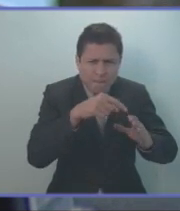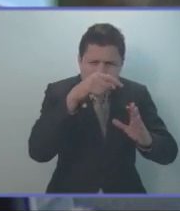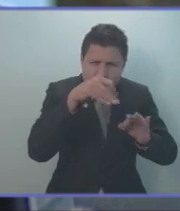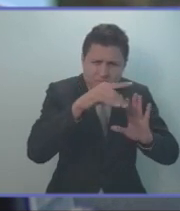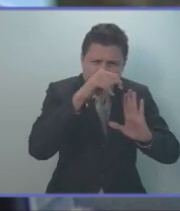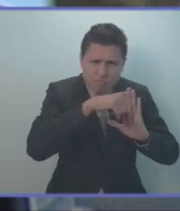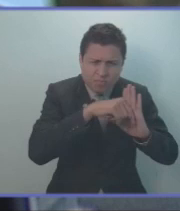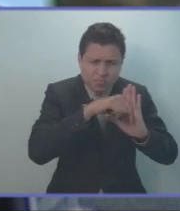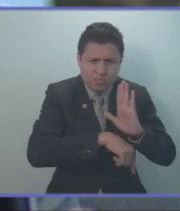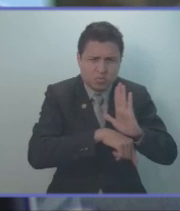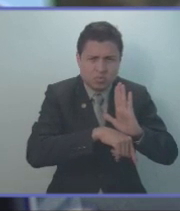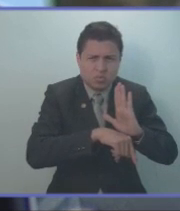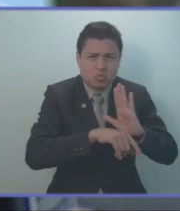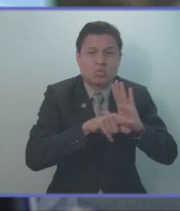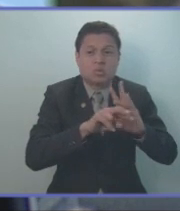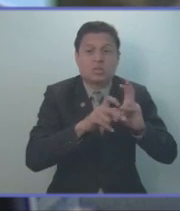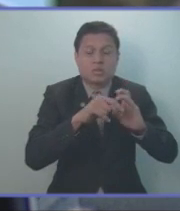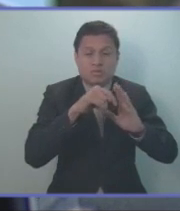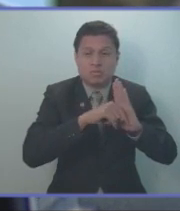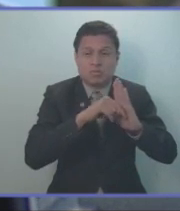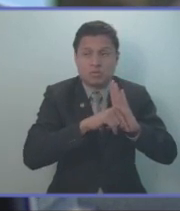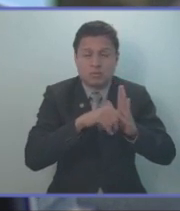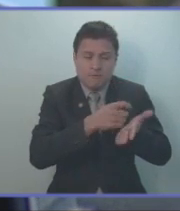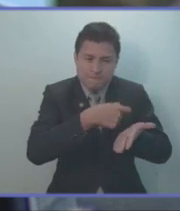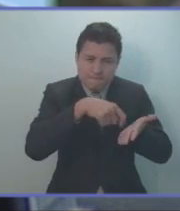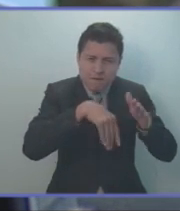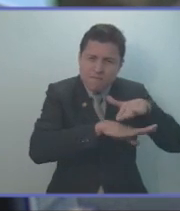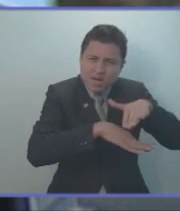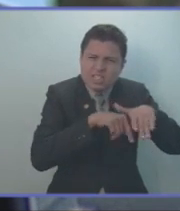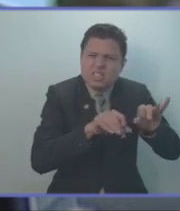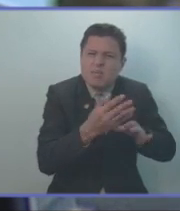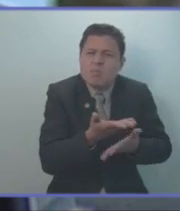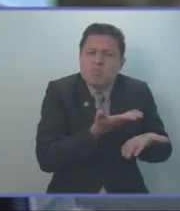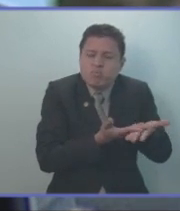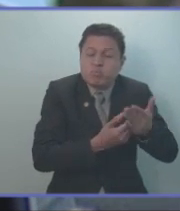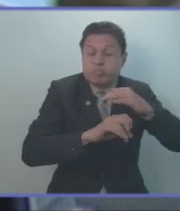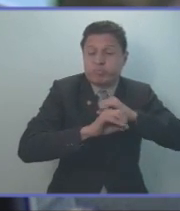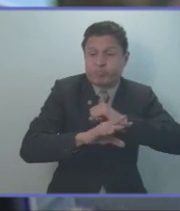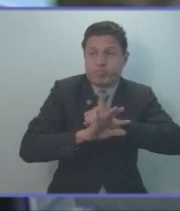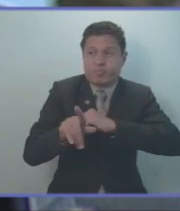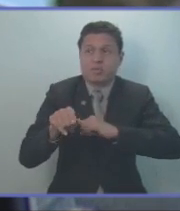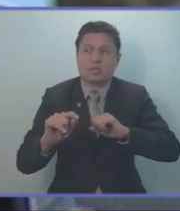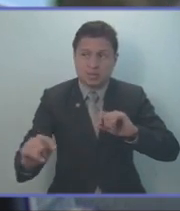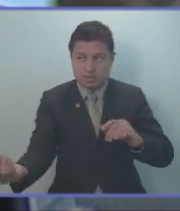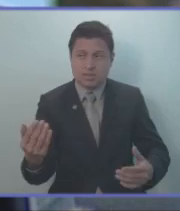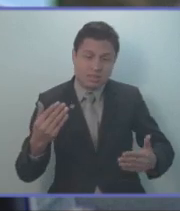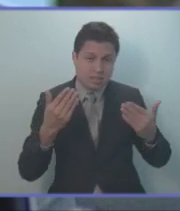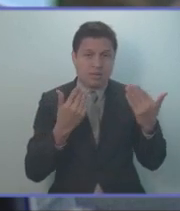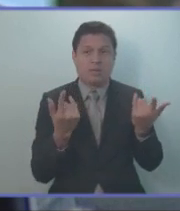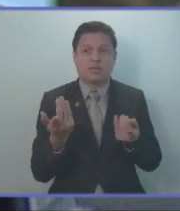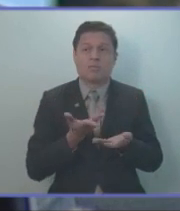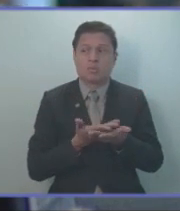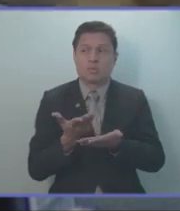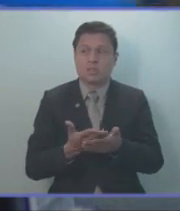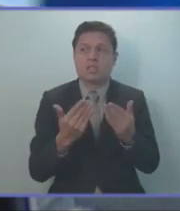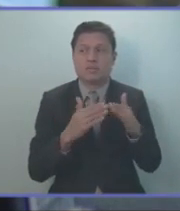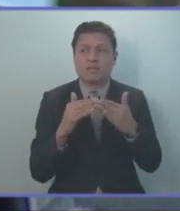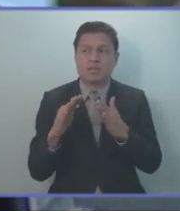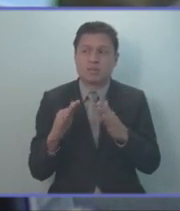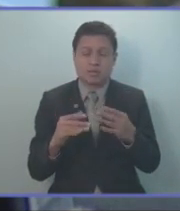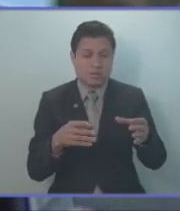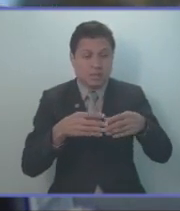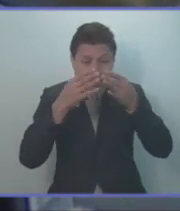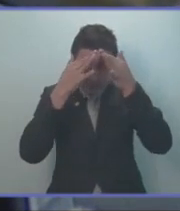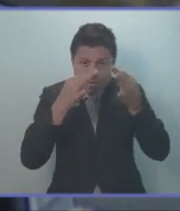un pronunciamiento sobre el fondo. Esta es la principal diferencia relevante con el dictamen de